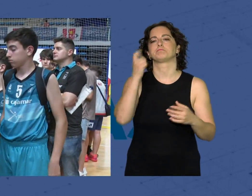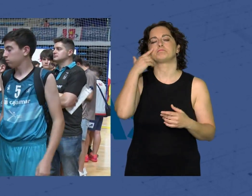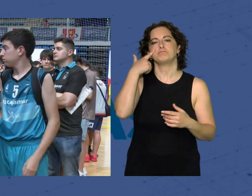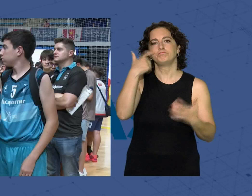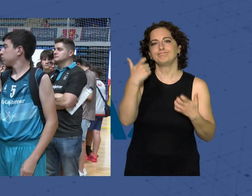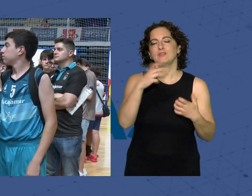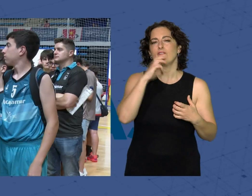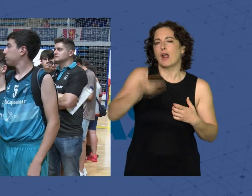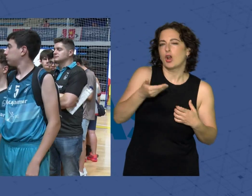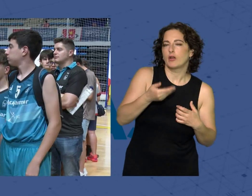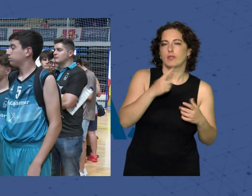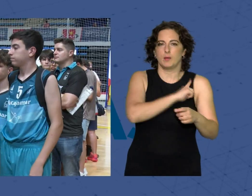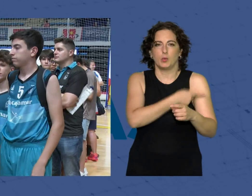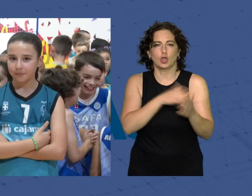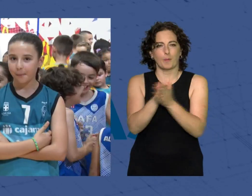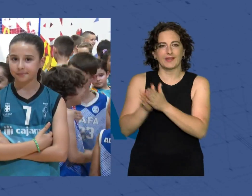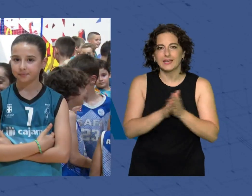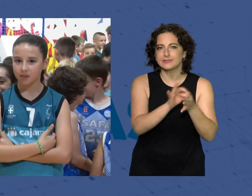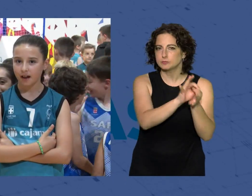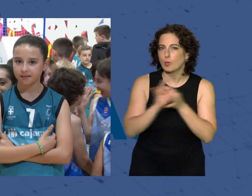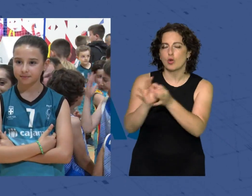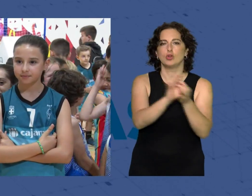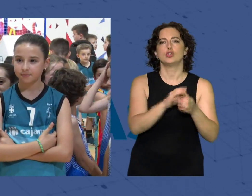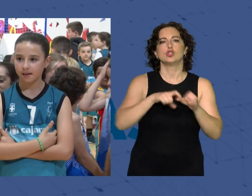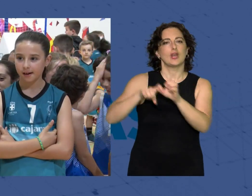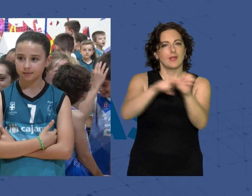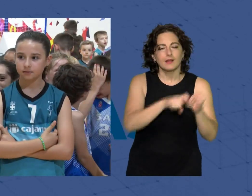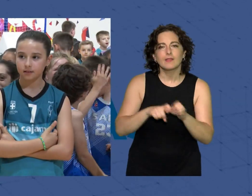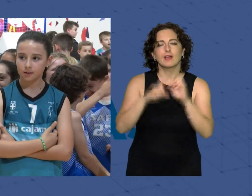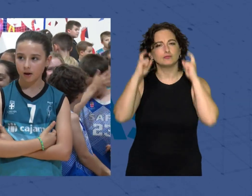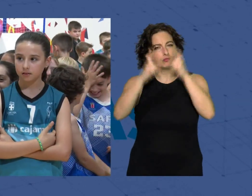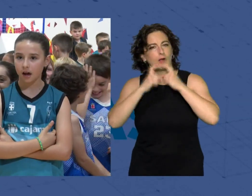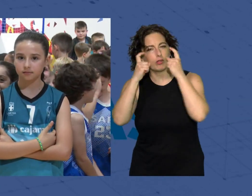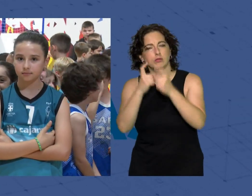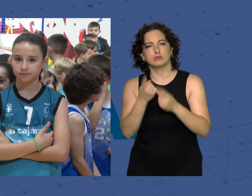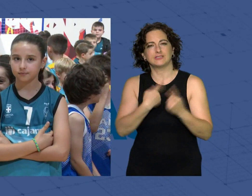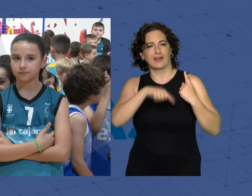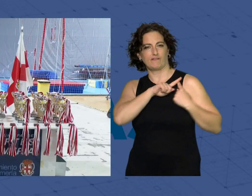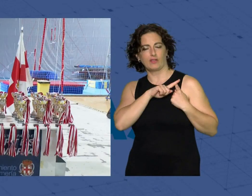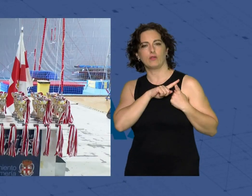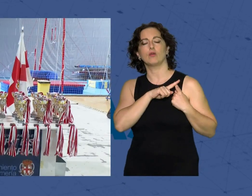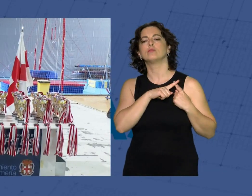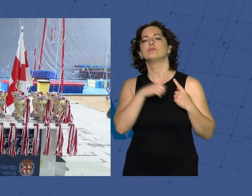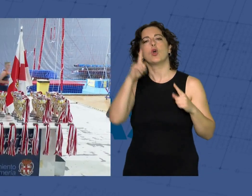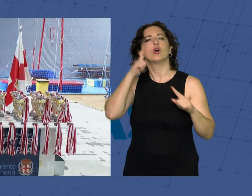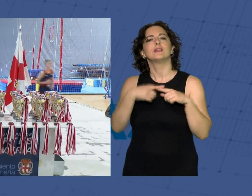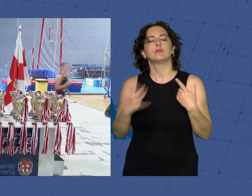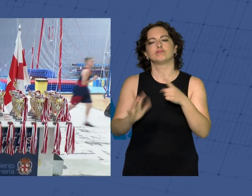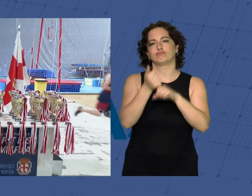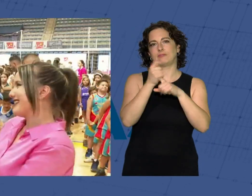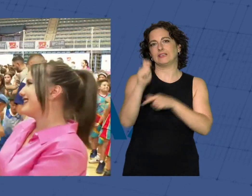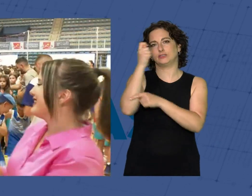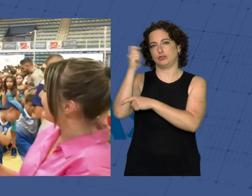valores del deporte como el compañerismo la solidaridad el esfuerzo o el sacrificio para poder alcanzar los éxitos